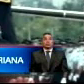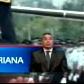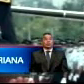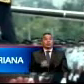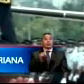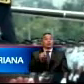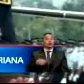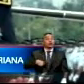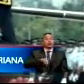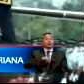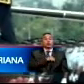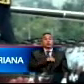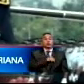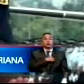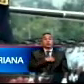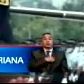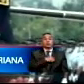Somos